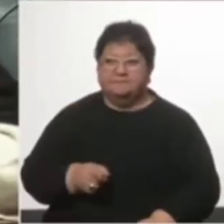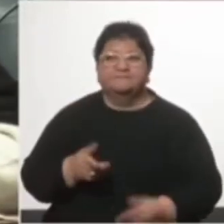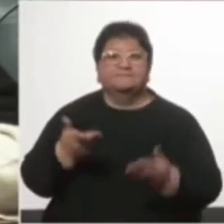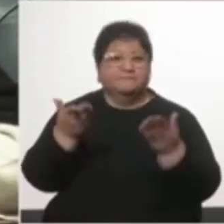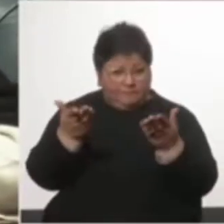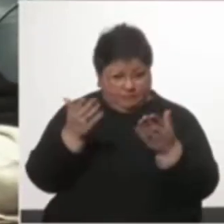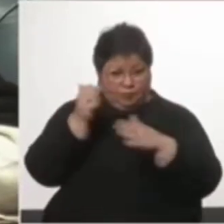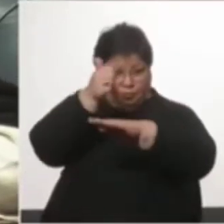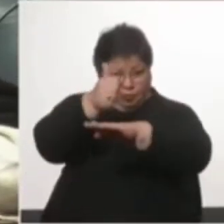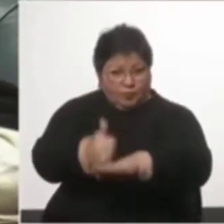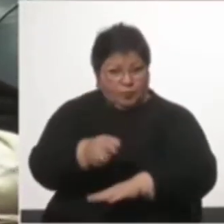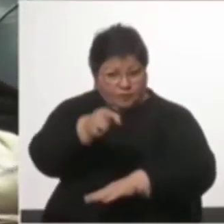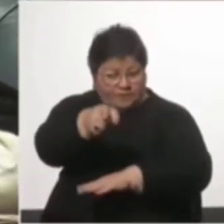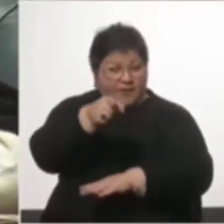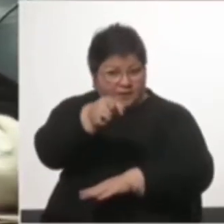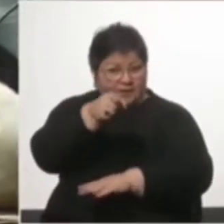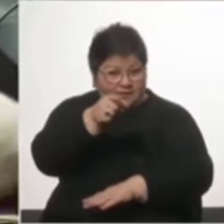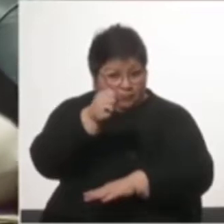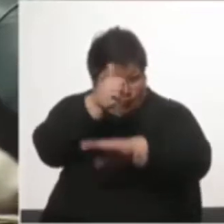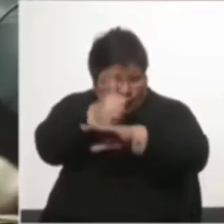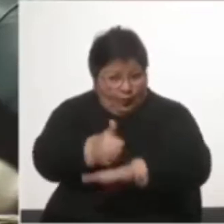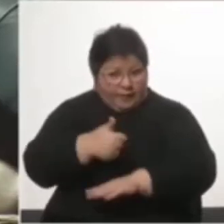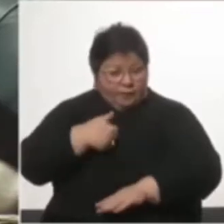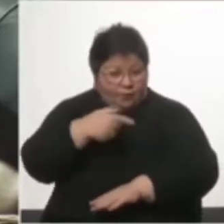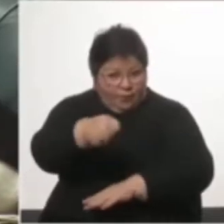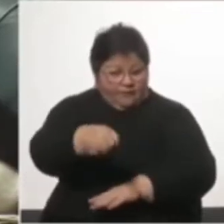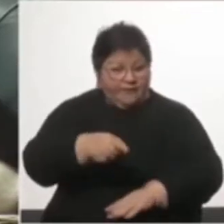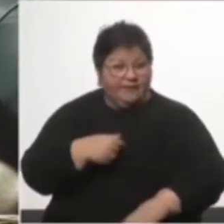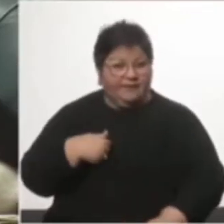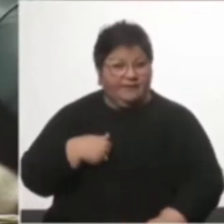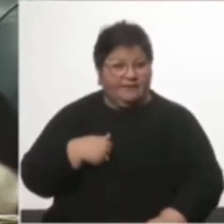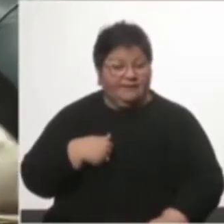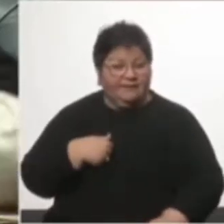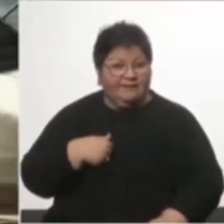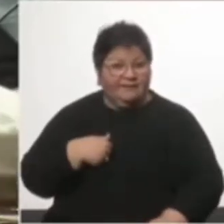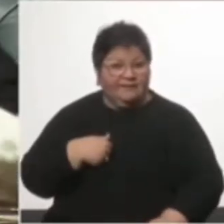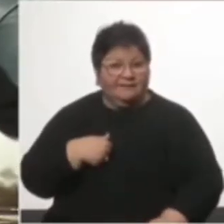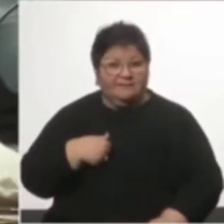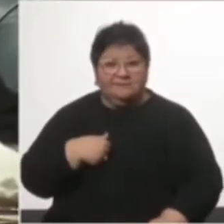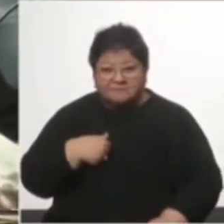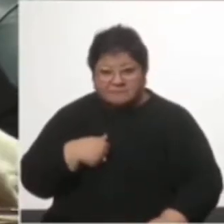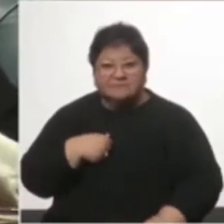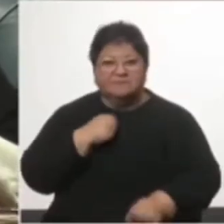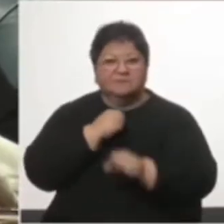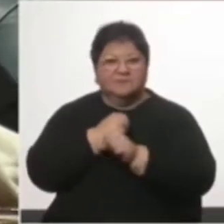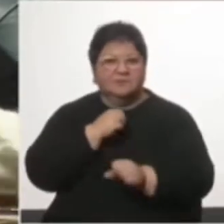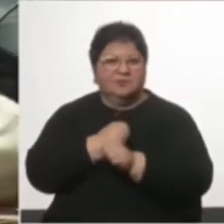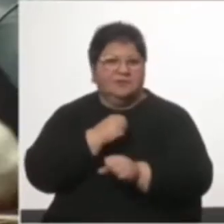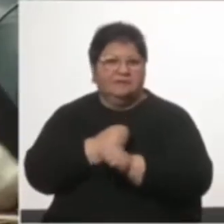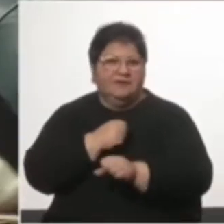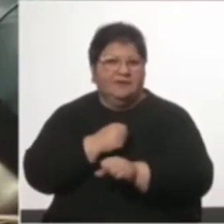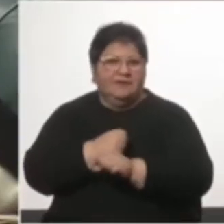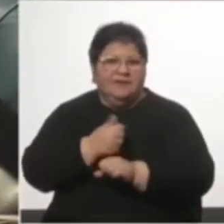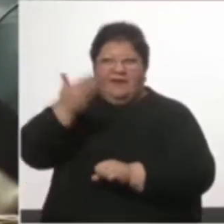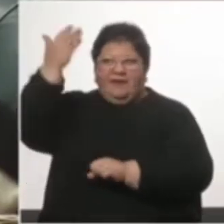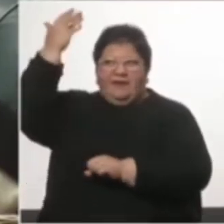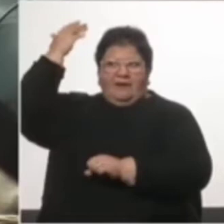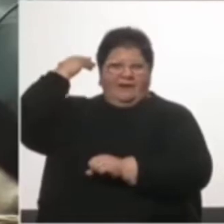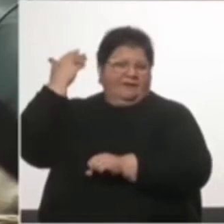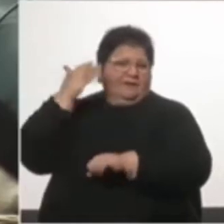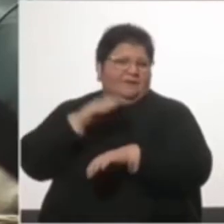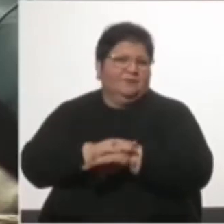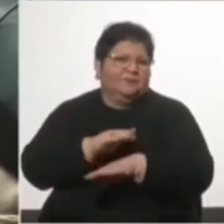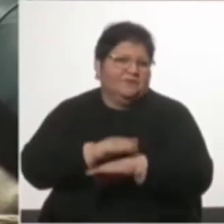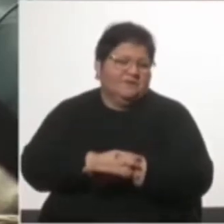los ministros y yo sé perfectamente. He desempeñado tareas de la misma jerarquía, aunque en áreas